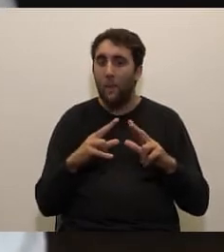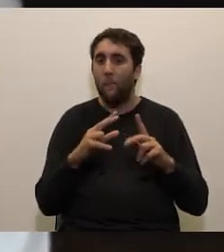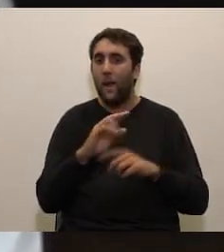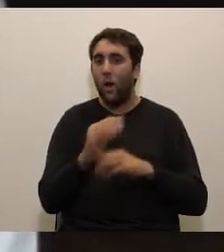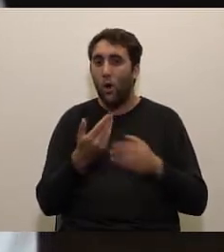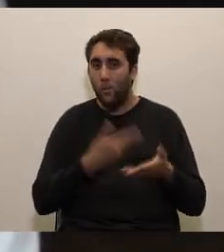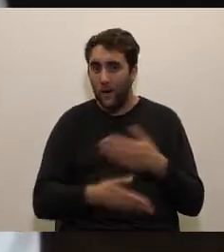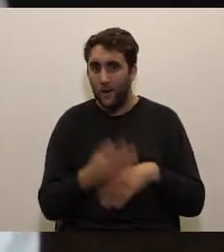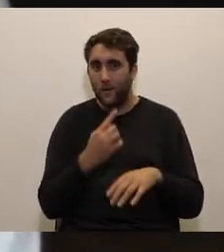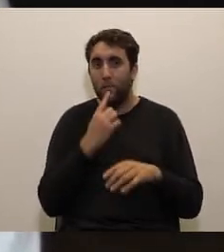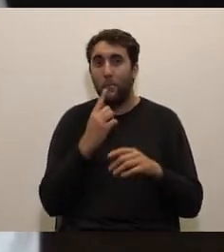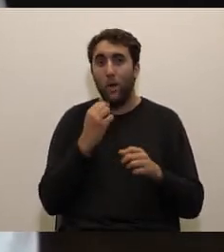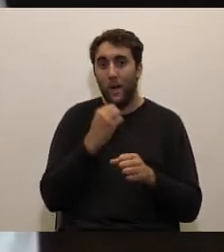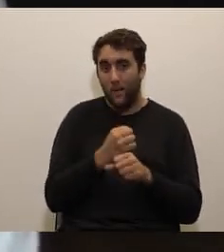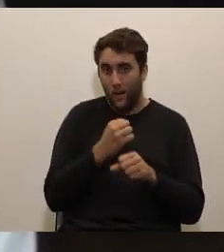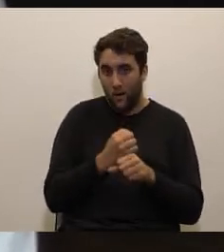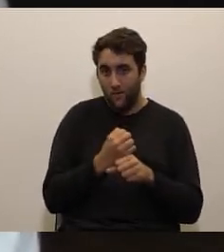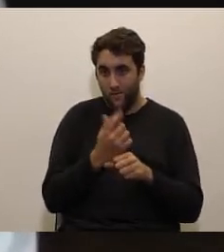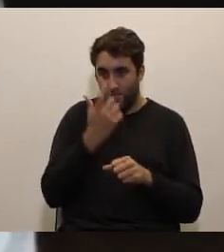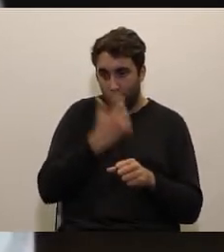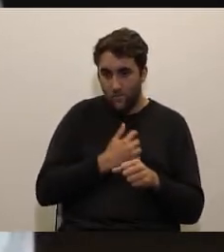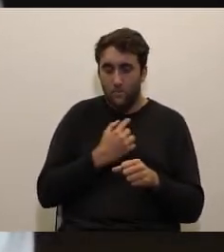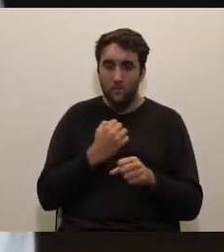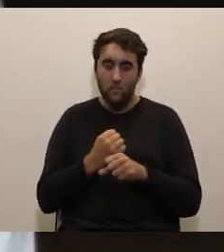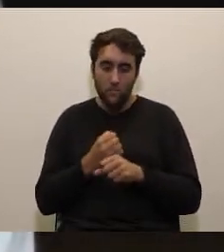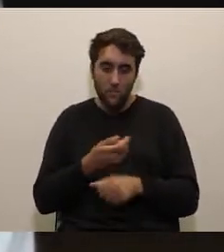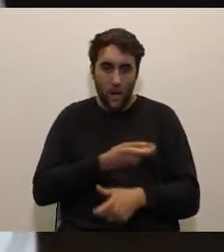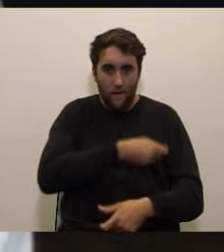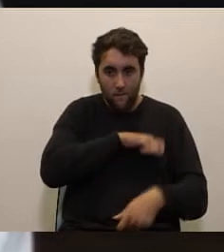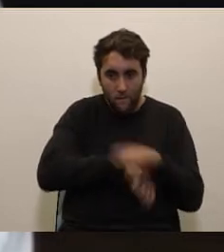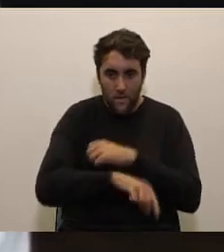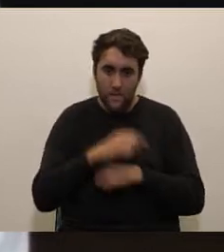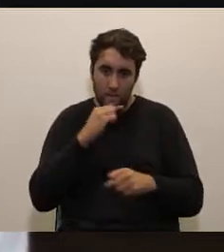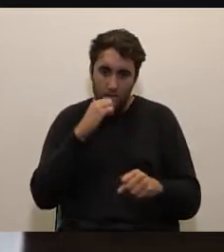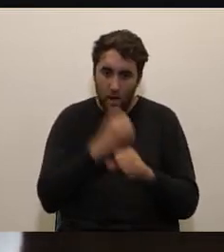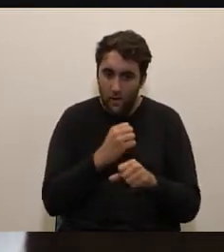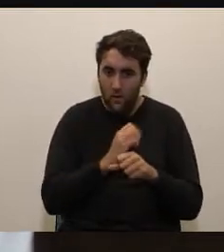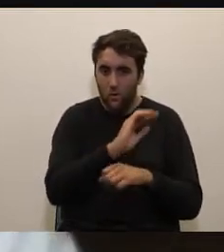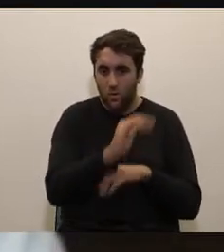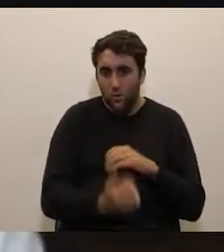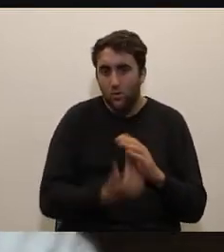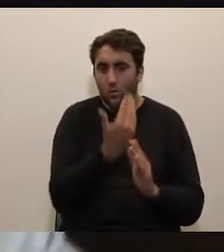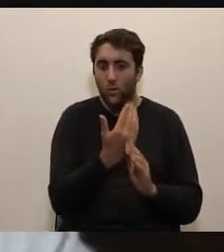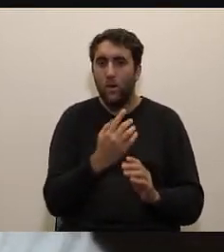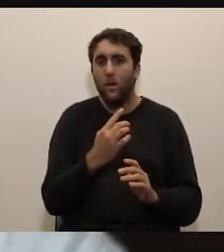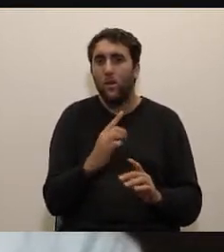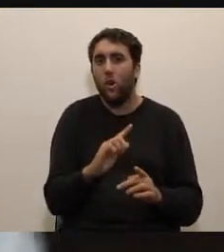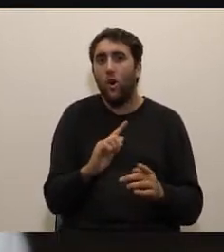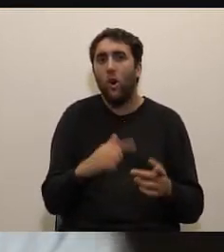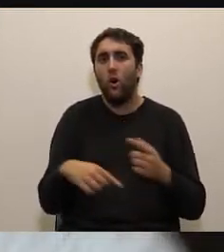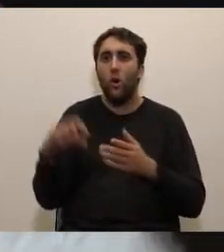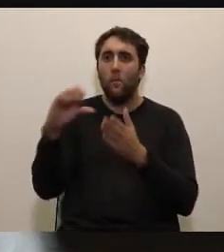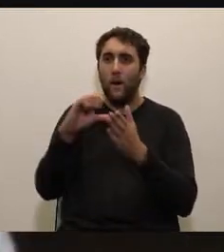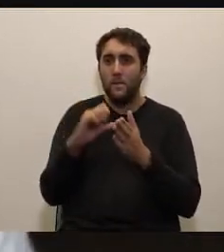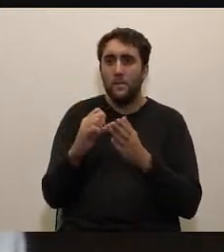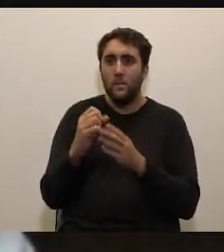que tu trabajo no se comprometa, o sea, que todo el esfuerzo que hiciste no quede en vano si un día alguien que está en otro